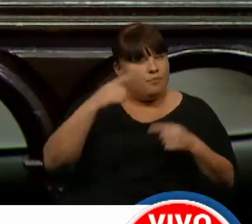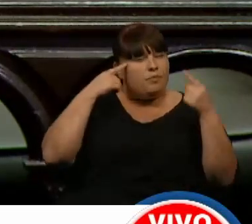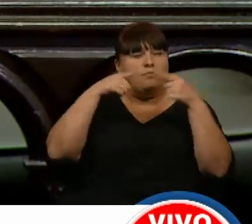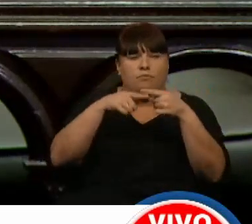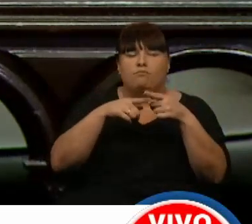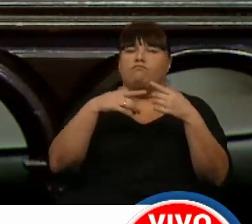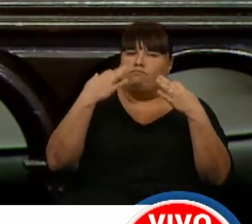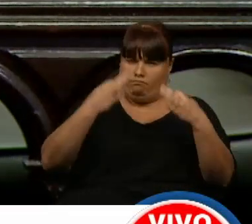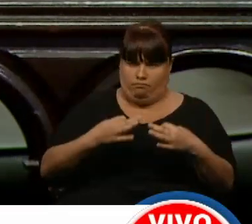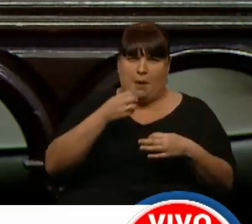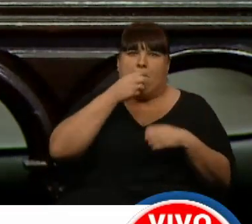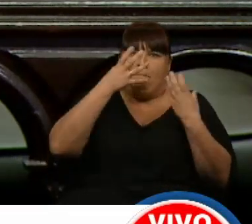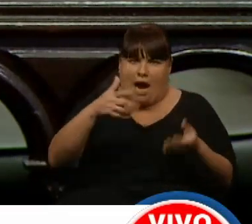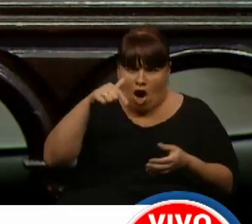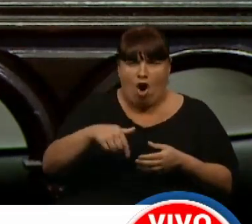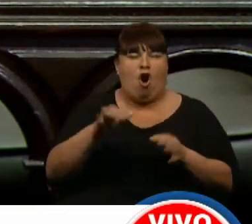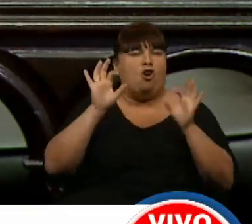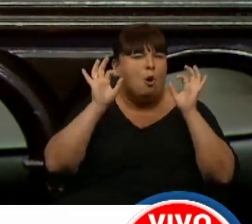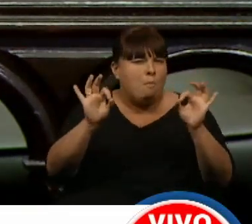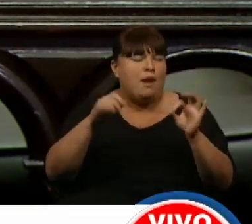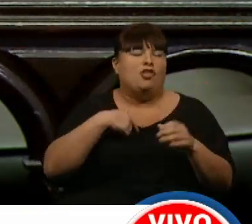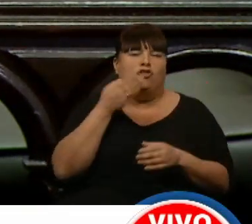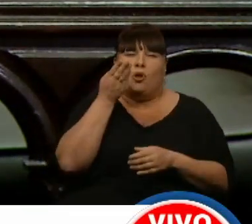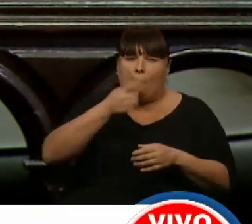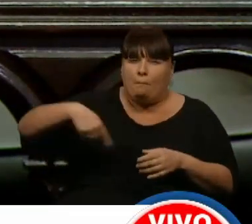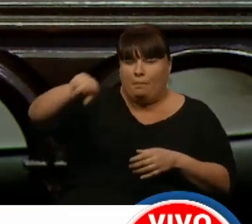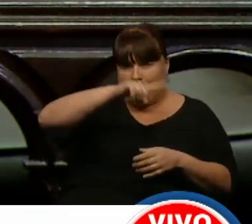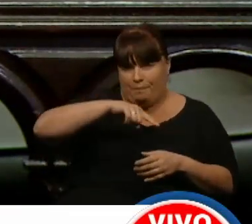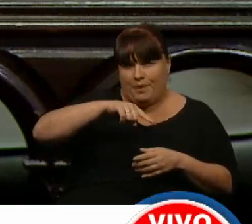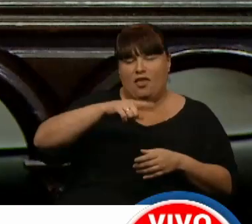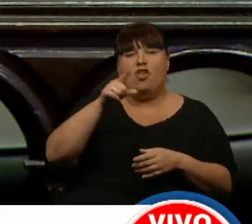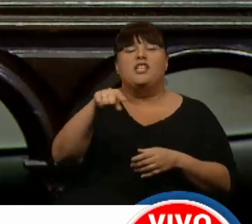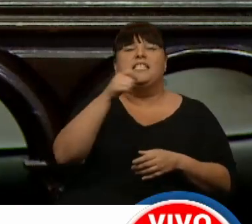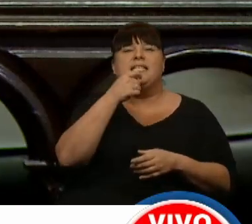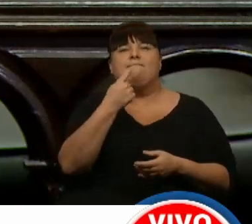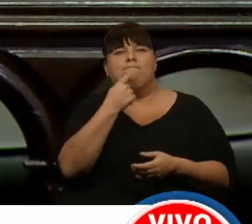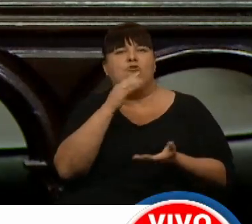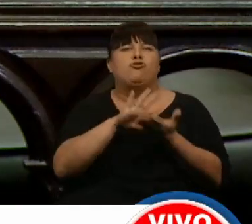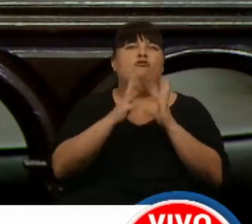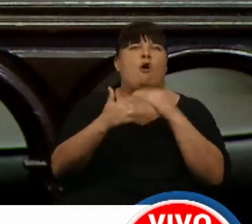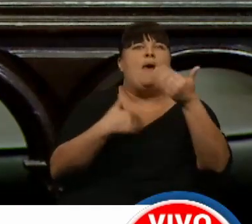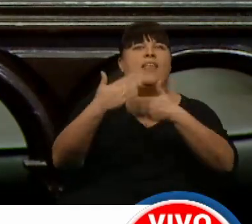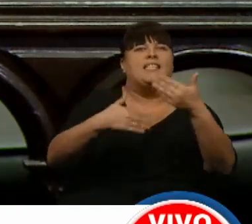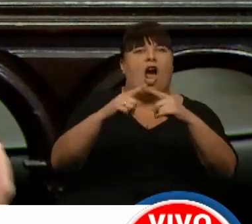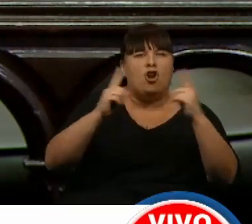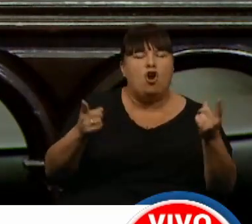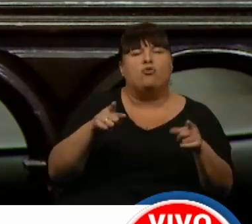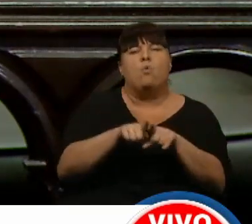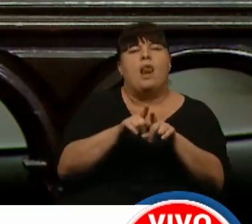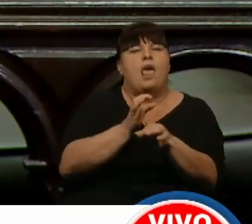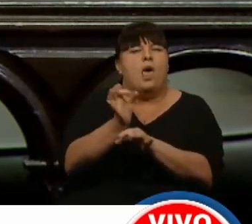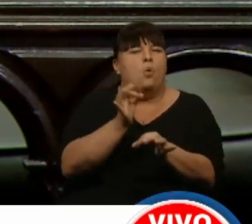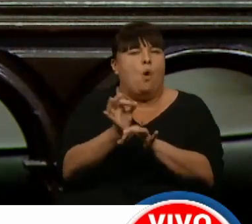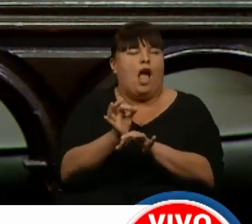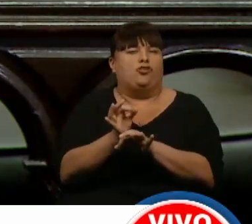que es claramente superadora, que es integral y que yo invito a quienes cuestionan la idea de desarrollo sostenible, una